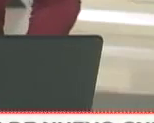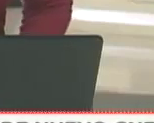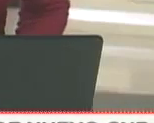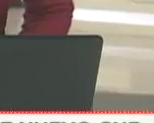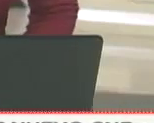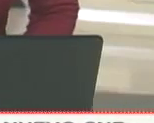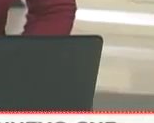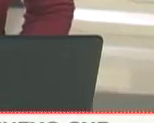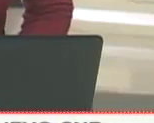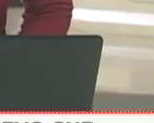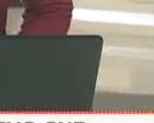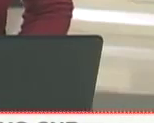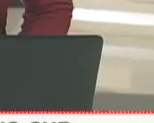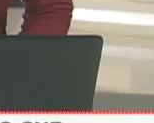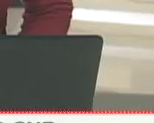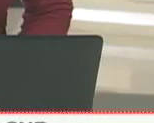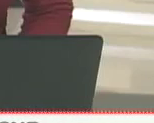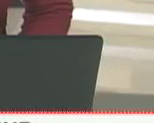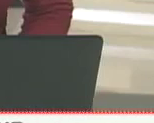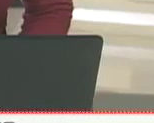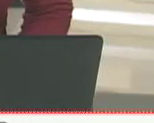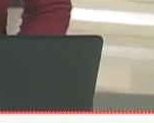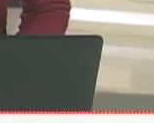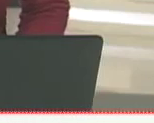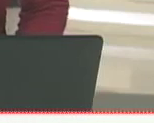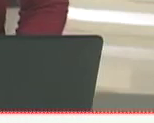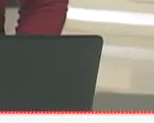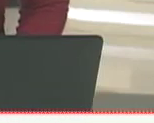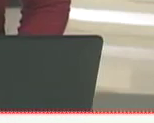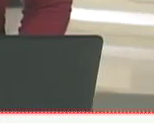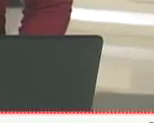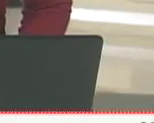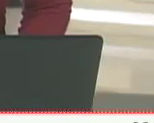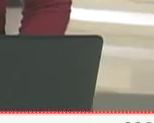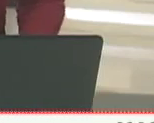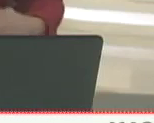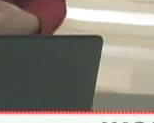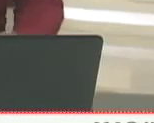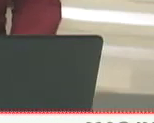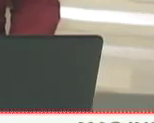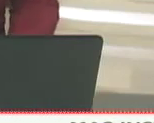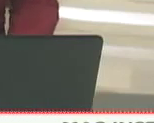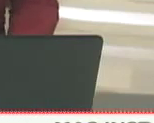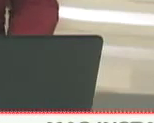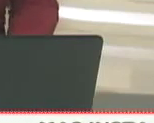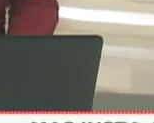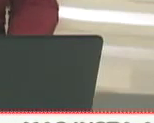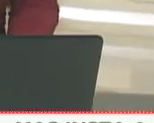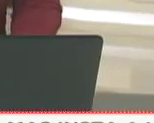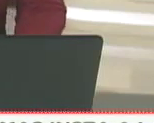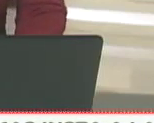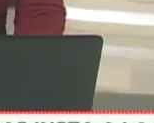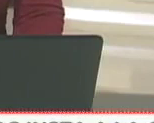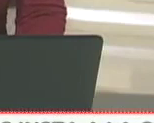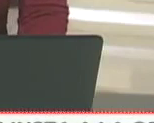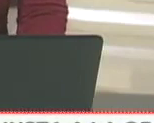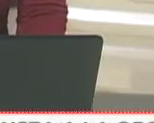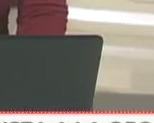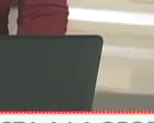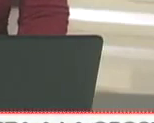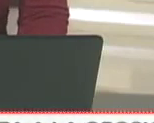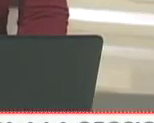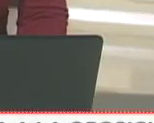650 millones de bolívares para el desarrollo del potencial creativo de los jóvenes en las áreas de ciencia. También informó que el Censo Nacional de